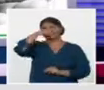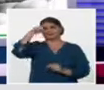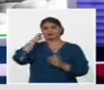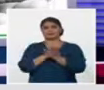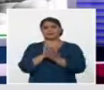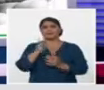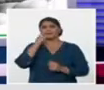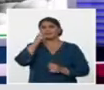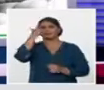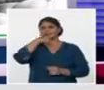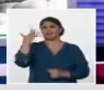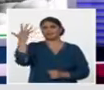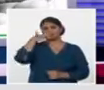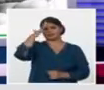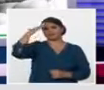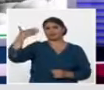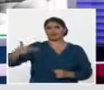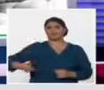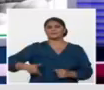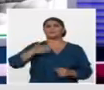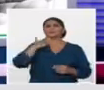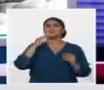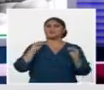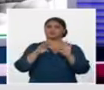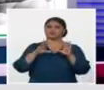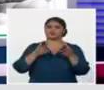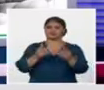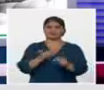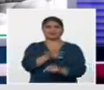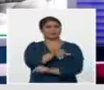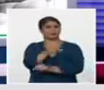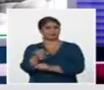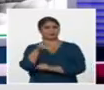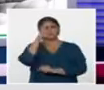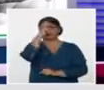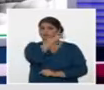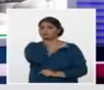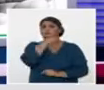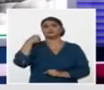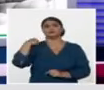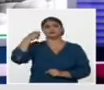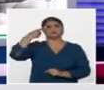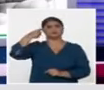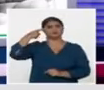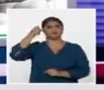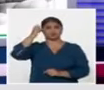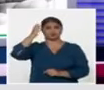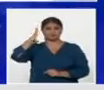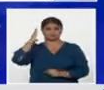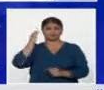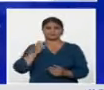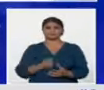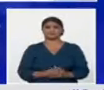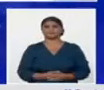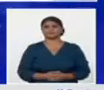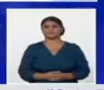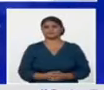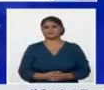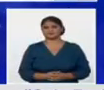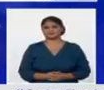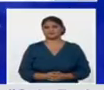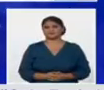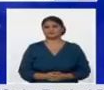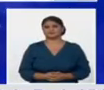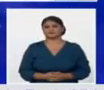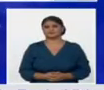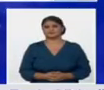la bienvenida, como cada mañana, al doctor Francisco Durán García, director nacional de epidemiología del Ministerio de Salud Pública. Doctor,